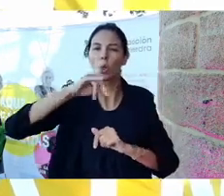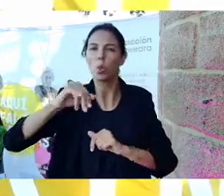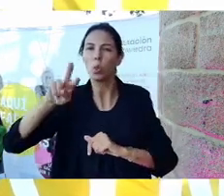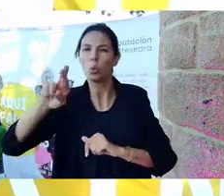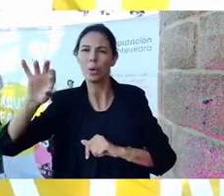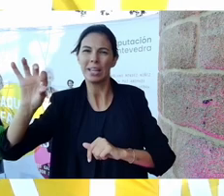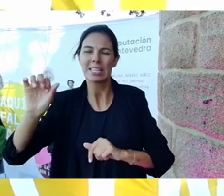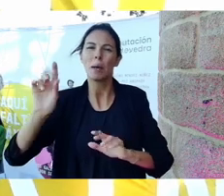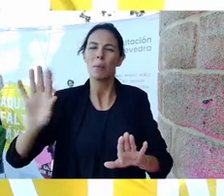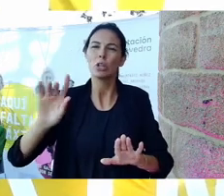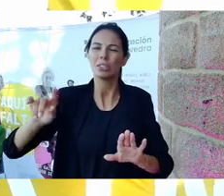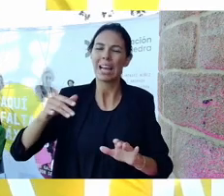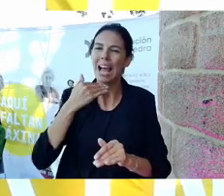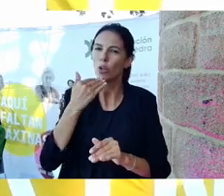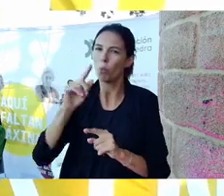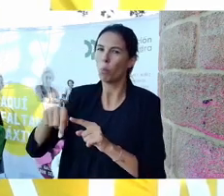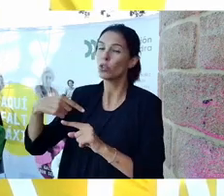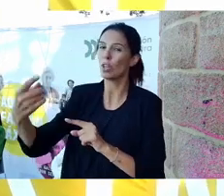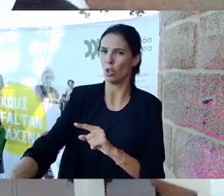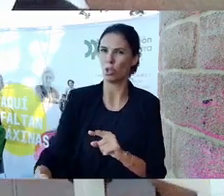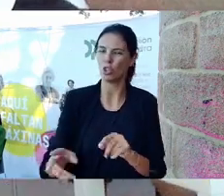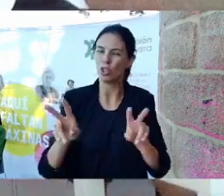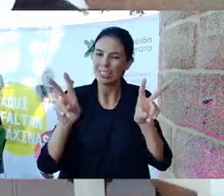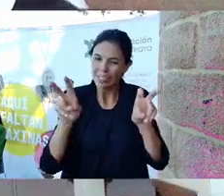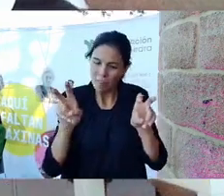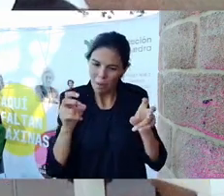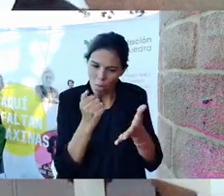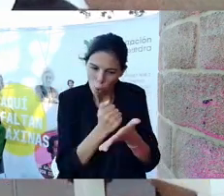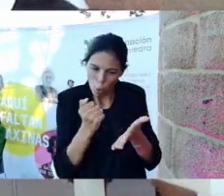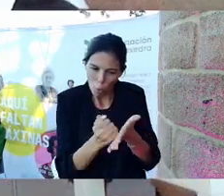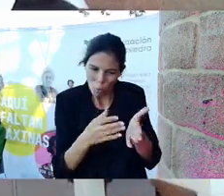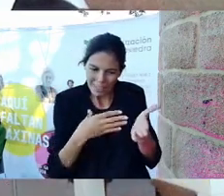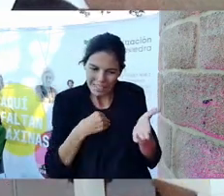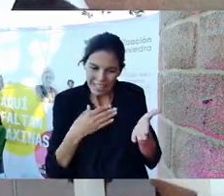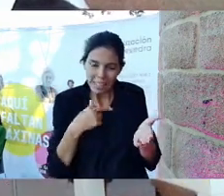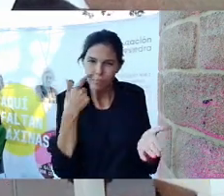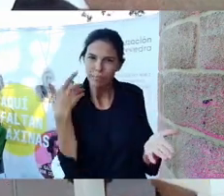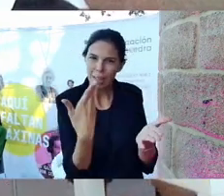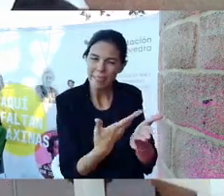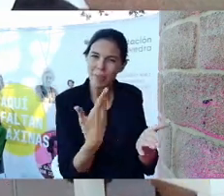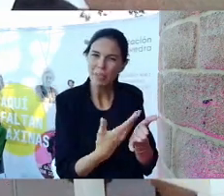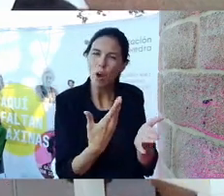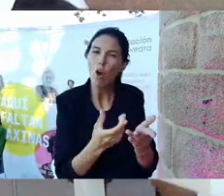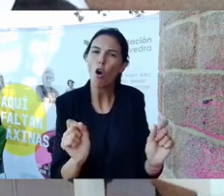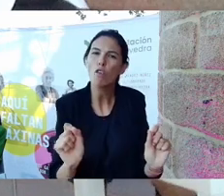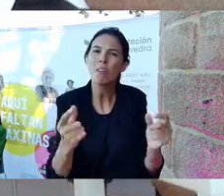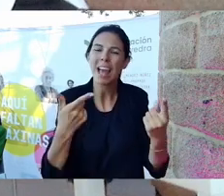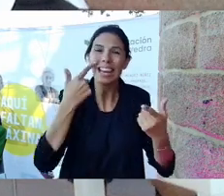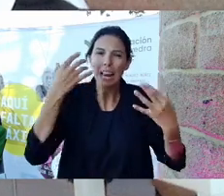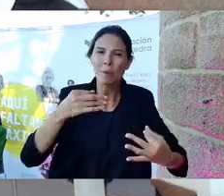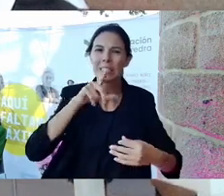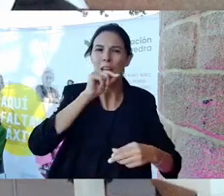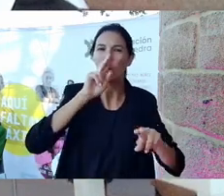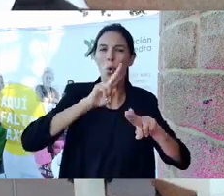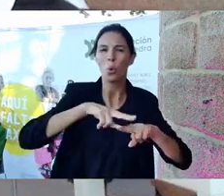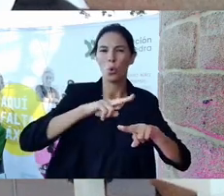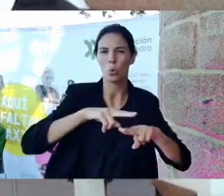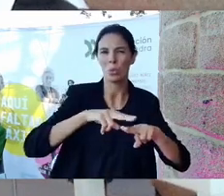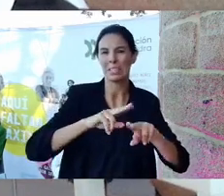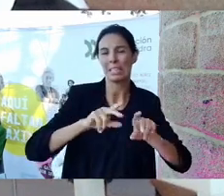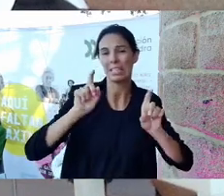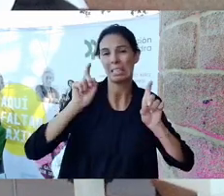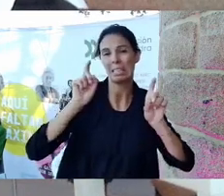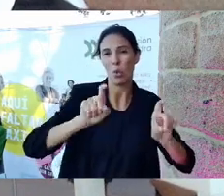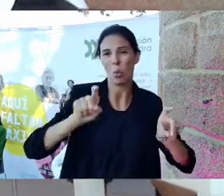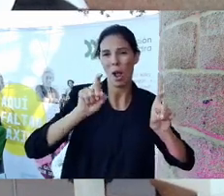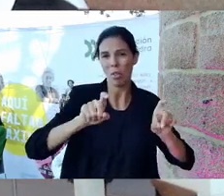pero sería una mención posterior y entonces a nivel documental no se podría constatar que efectivamente Urraca se